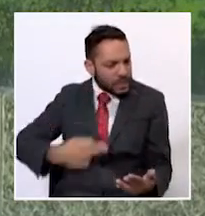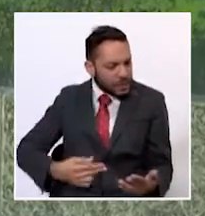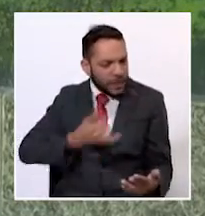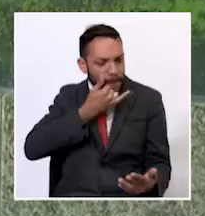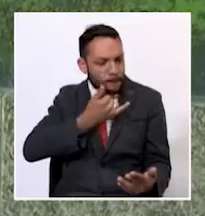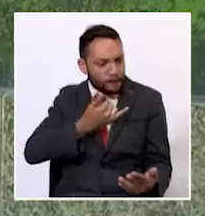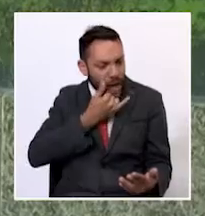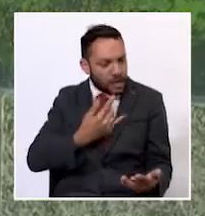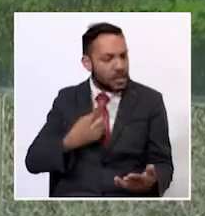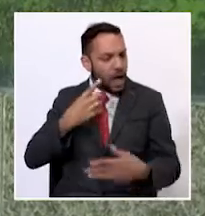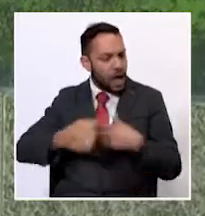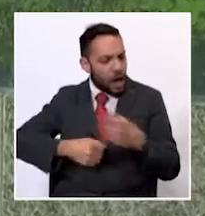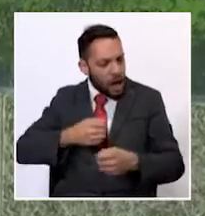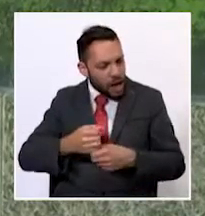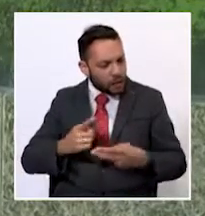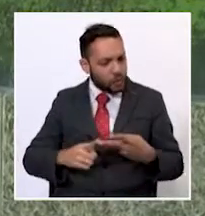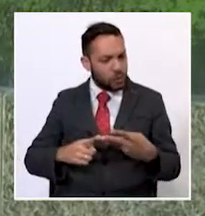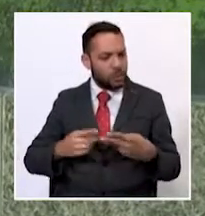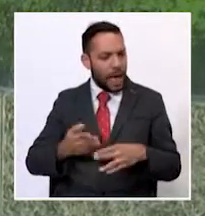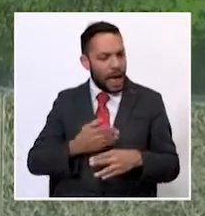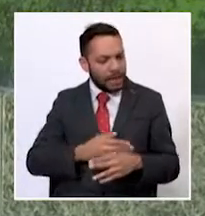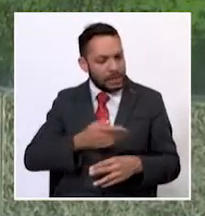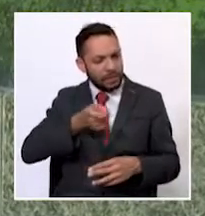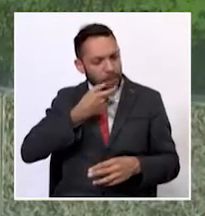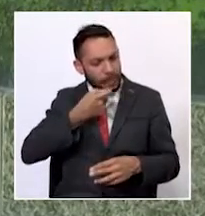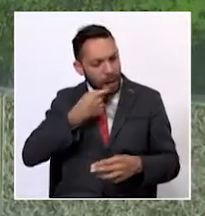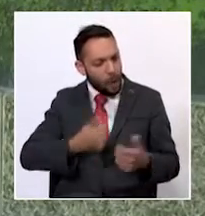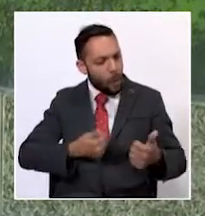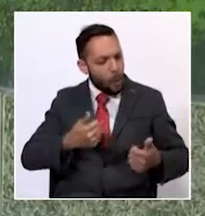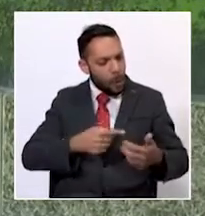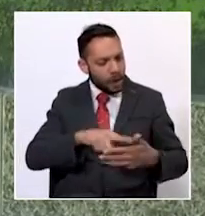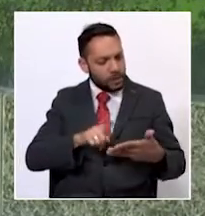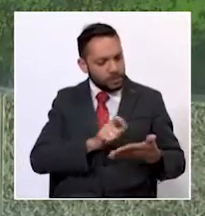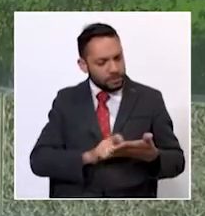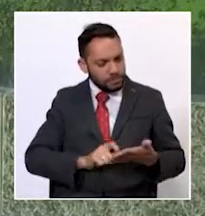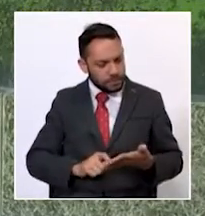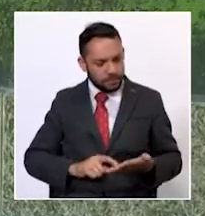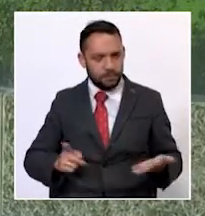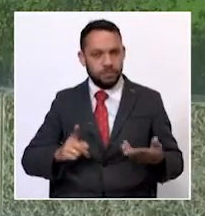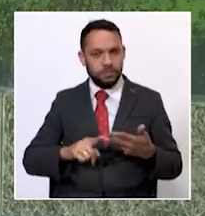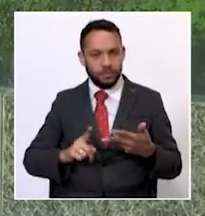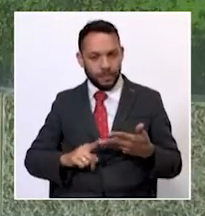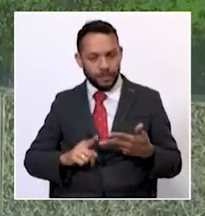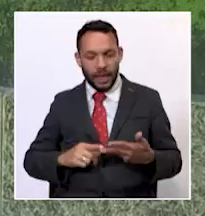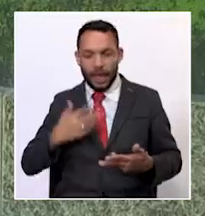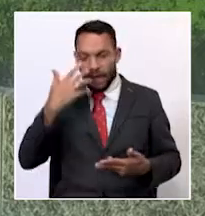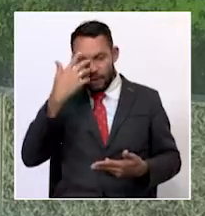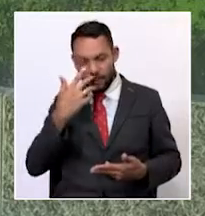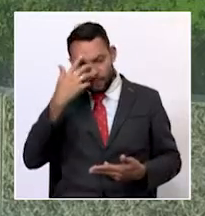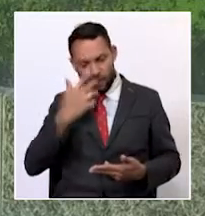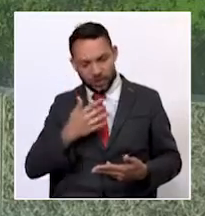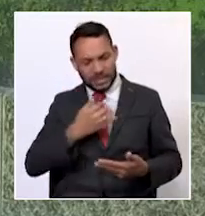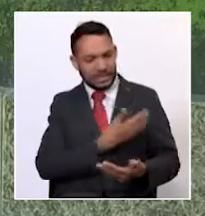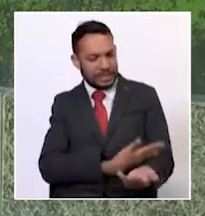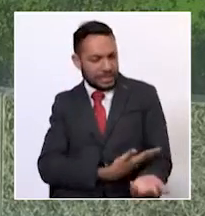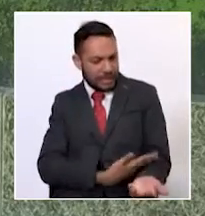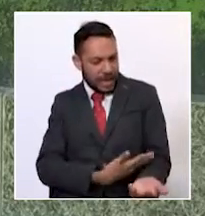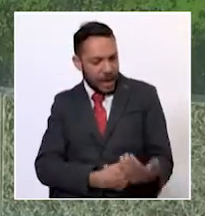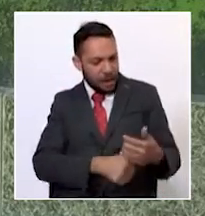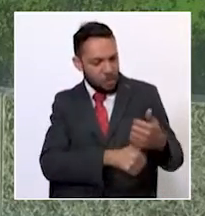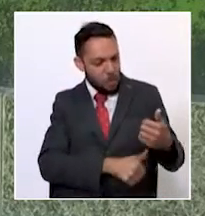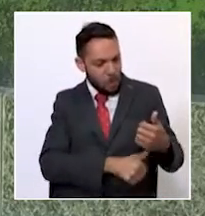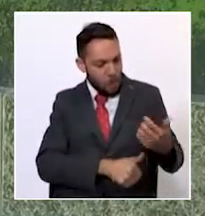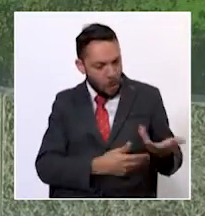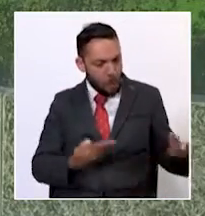¿Cuántos años? ¿Qué medicamentos? ¿Cómo están los exámenes de laboratorio? Porque sí, Juan José puede tener